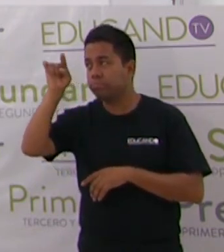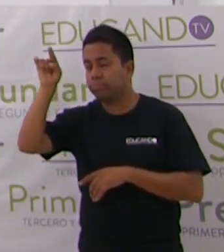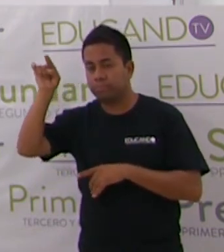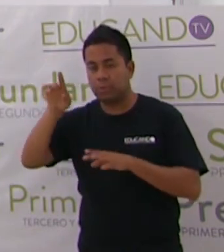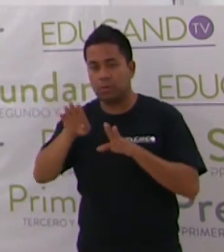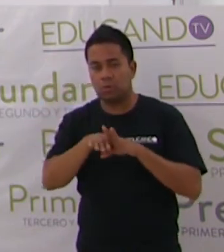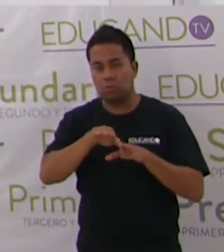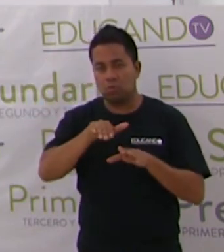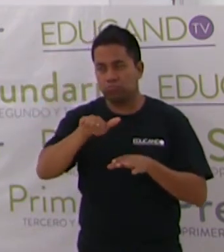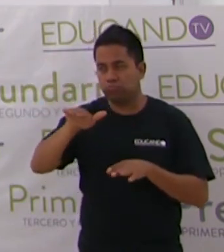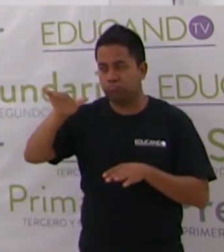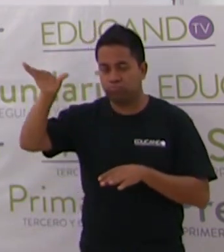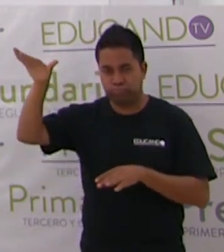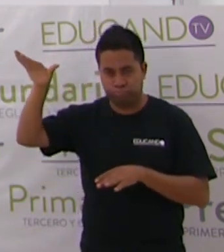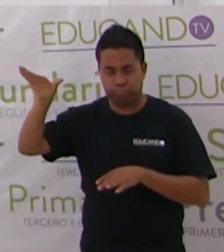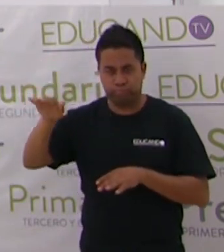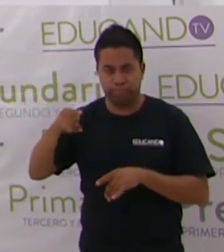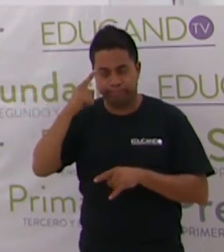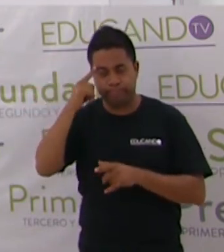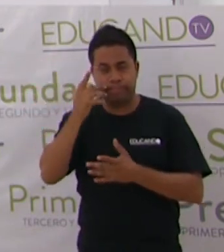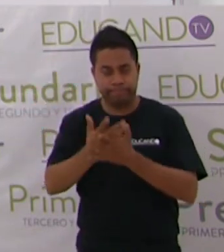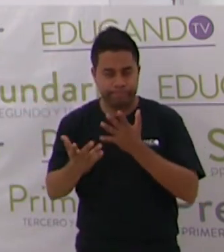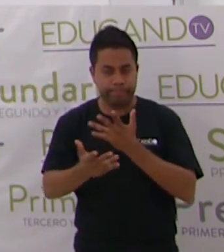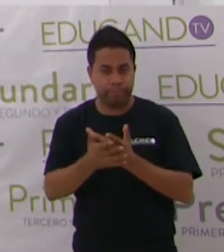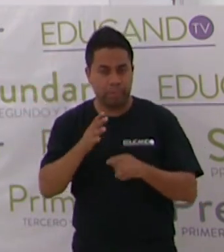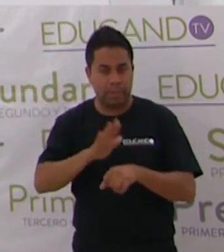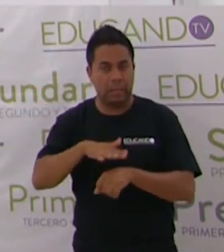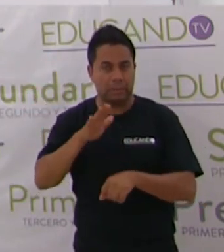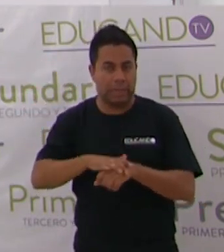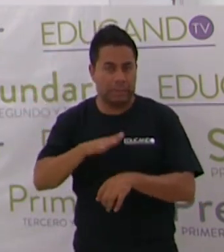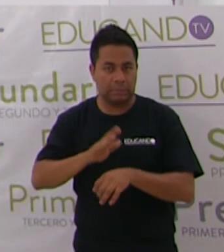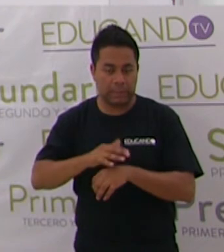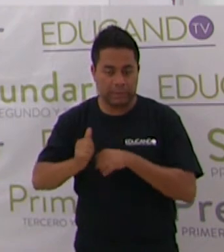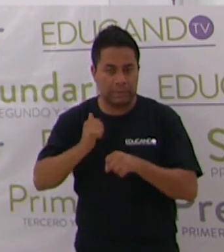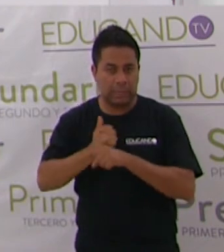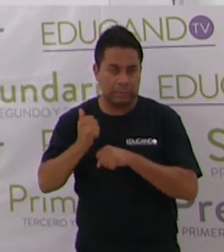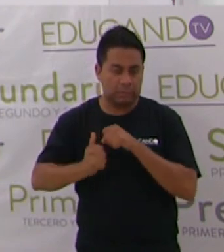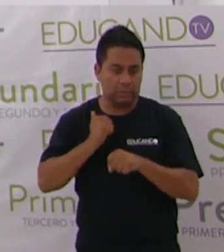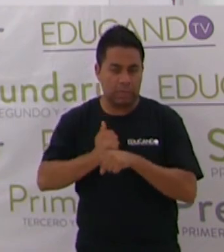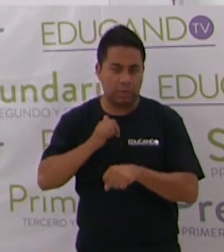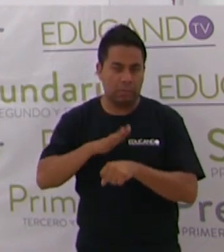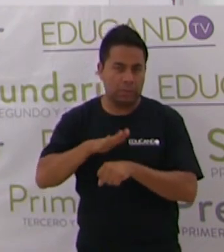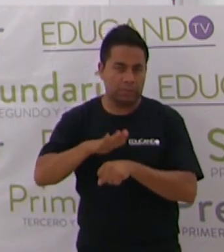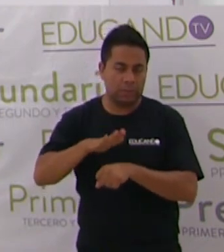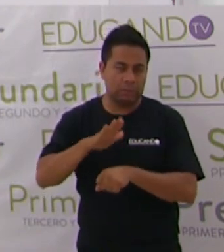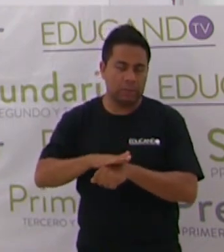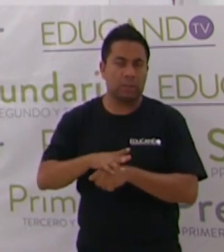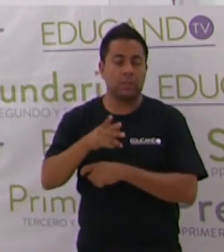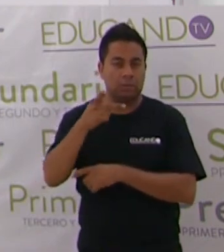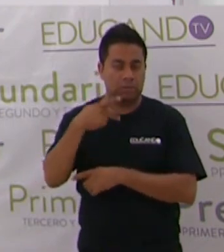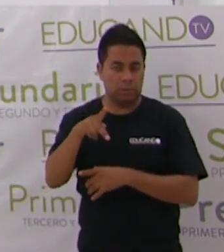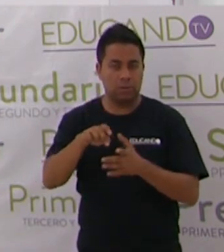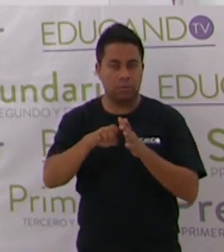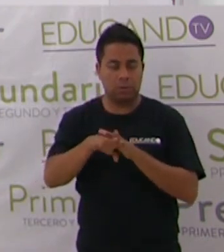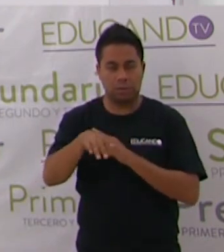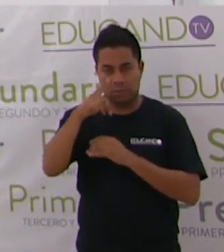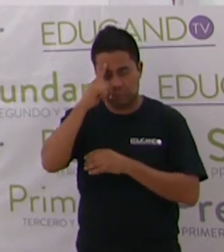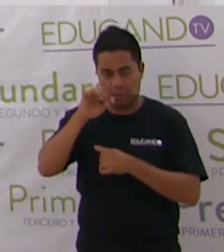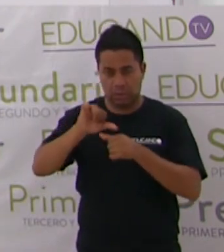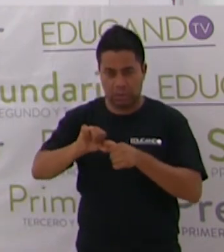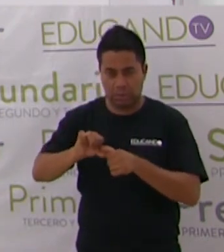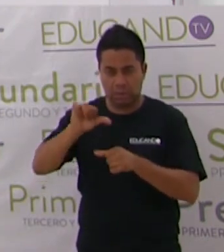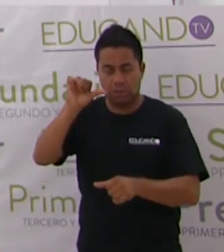va incrementando la producción año con año. Pero la altura o